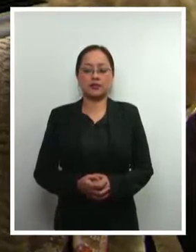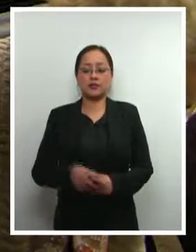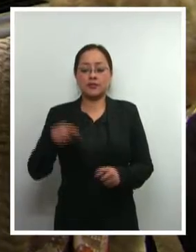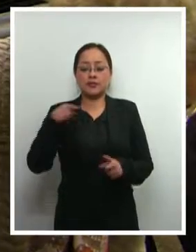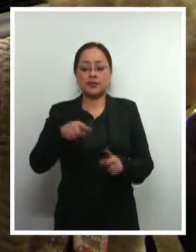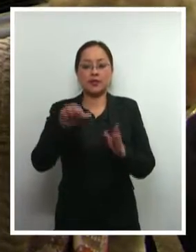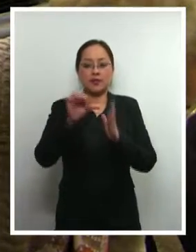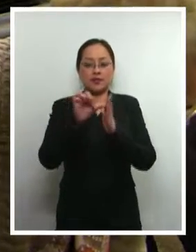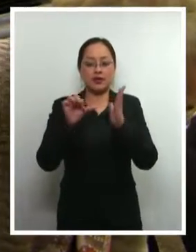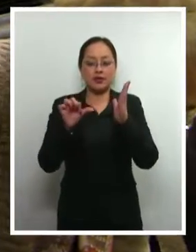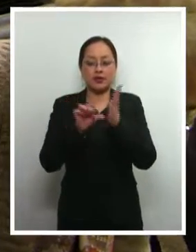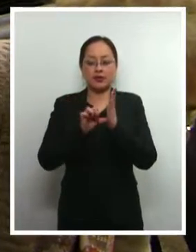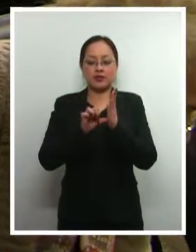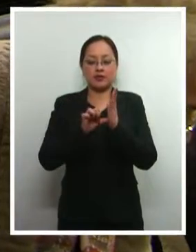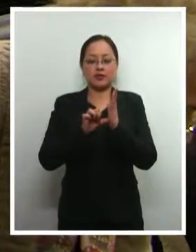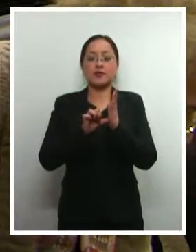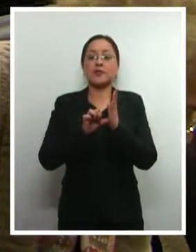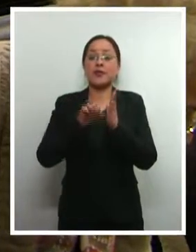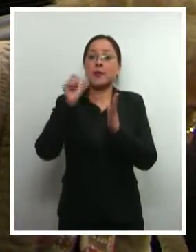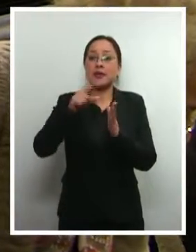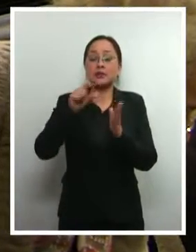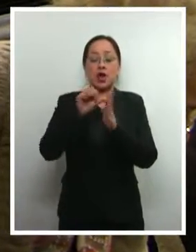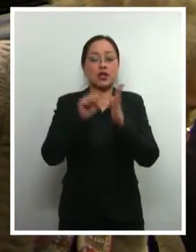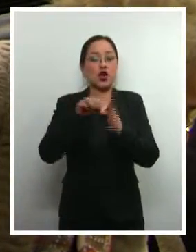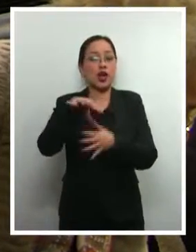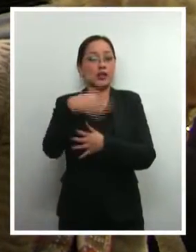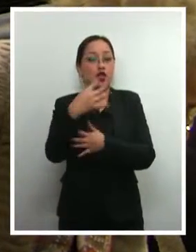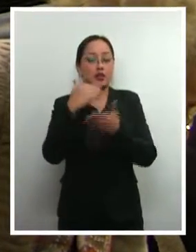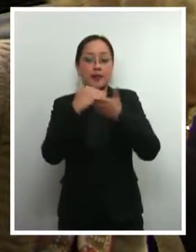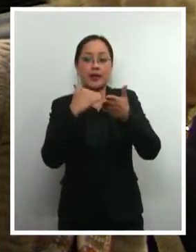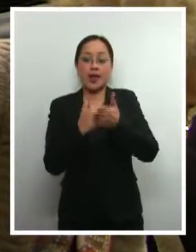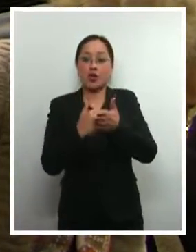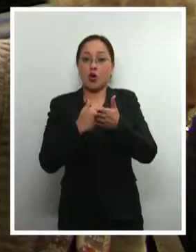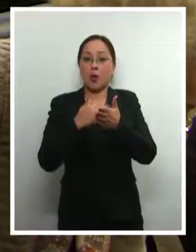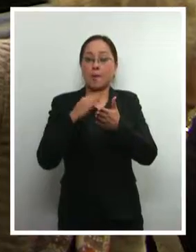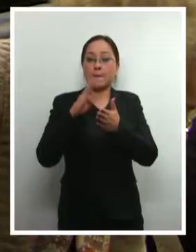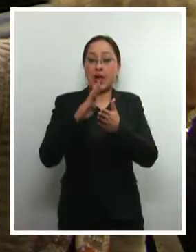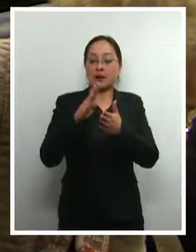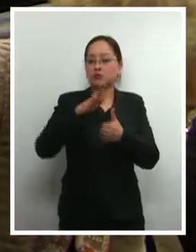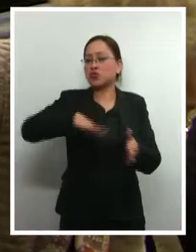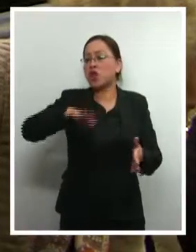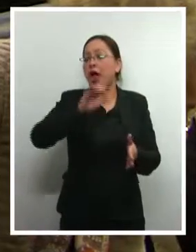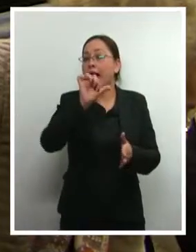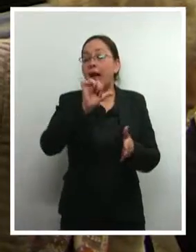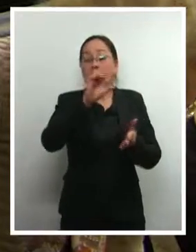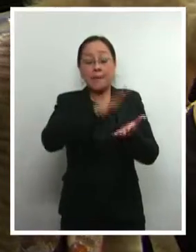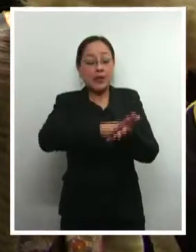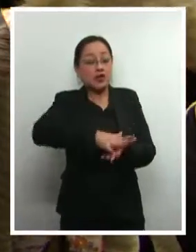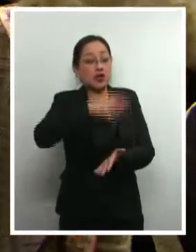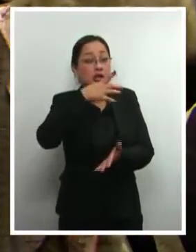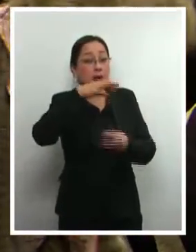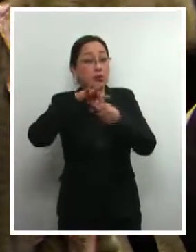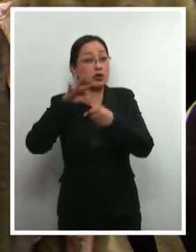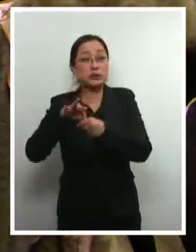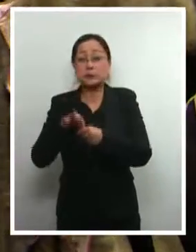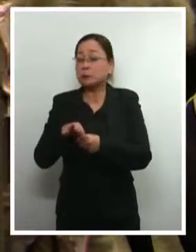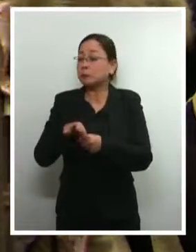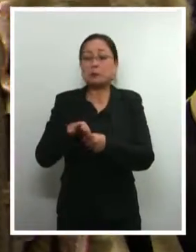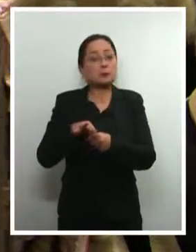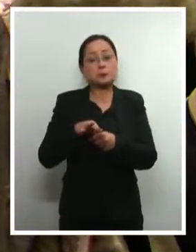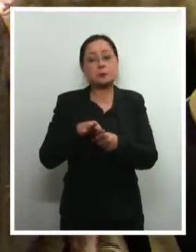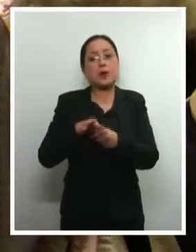14 en sus 4 numerales. Sin embargo, después de la votación nominal no se alcanzó la mayoría calificada, por lo que se